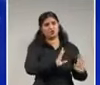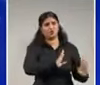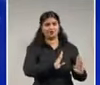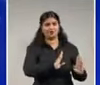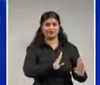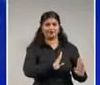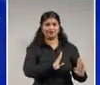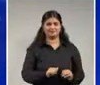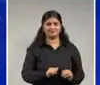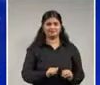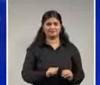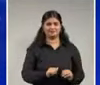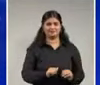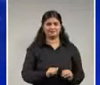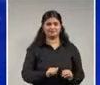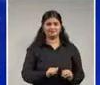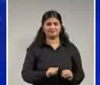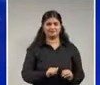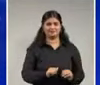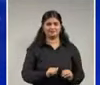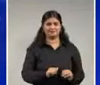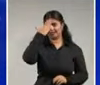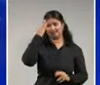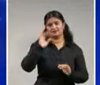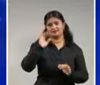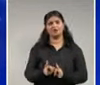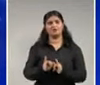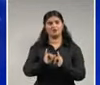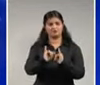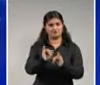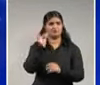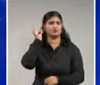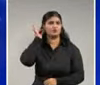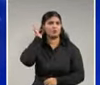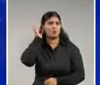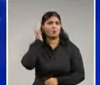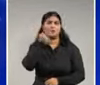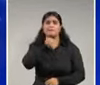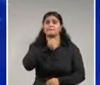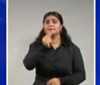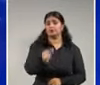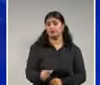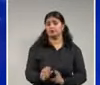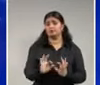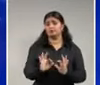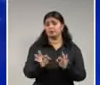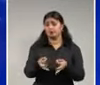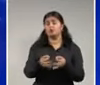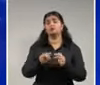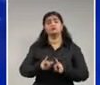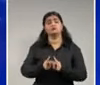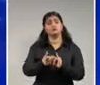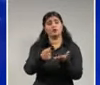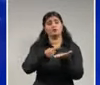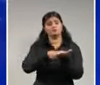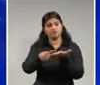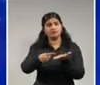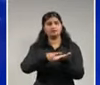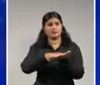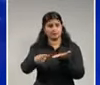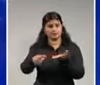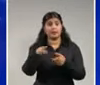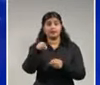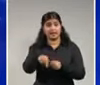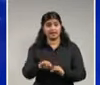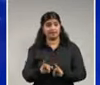COVID-19. Así es, Gisela, y por eso lo traemos, ¿no? Toda la semana. Este es el dato de ayer. De ayer. Que como se puede